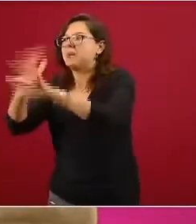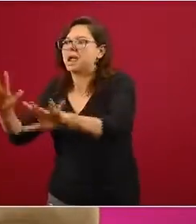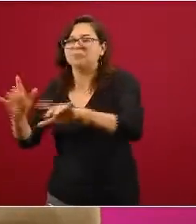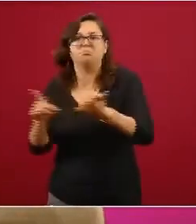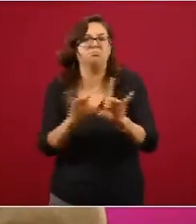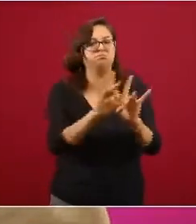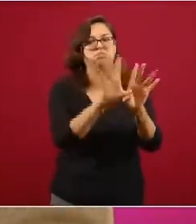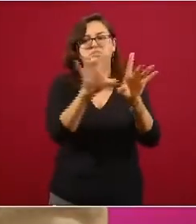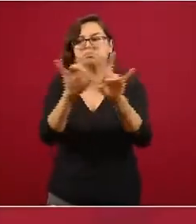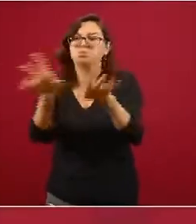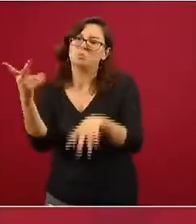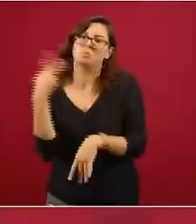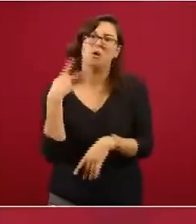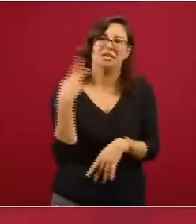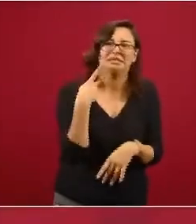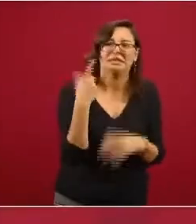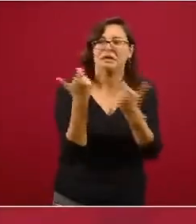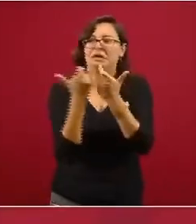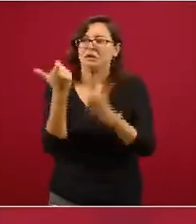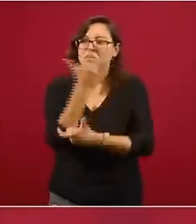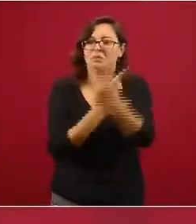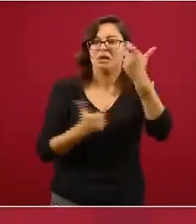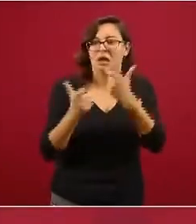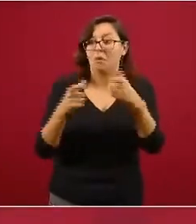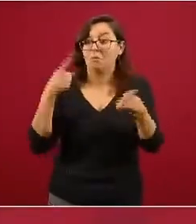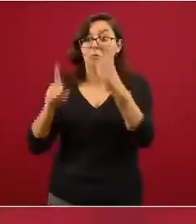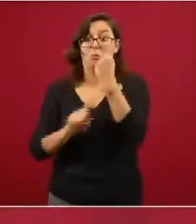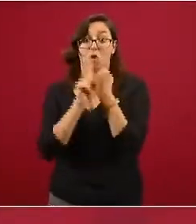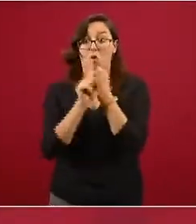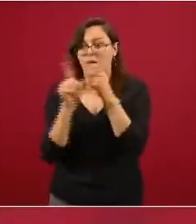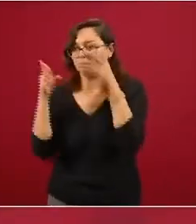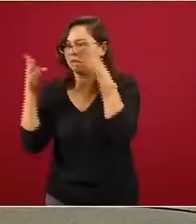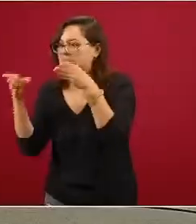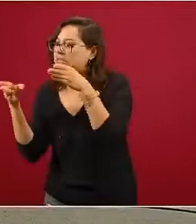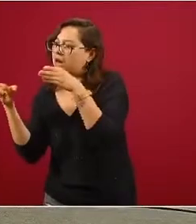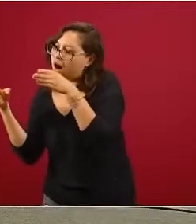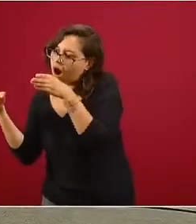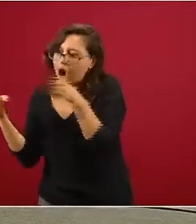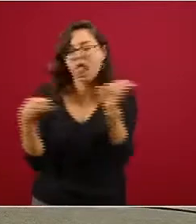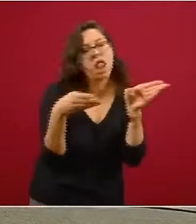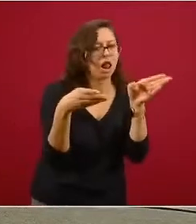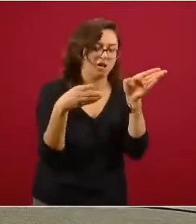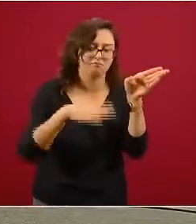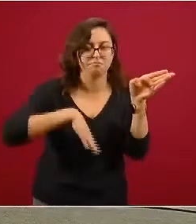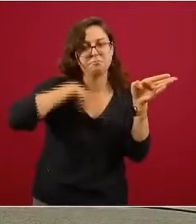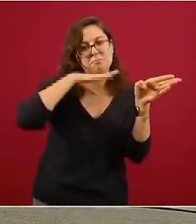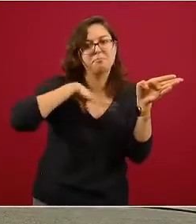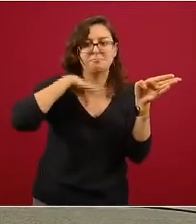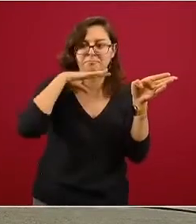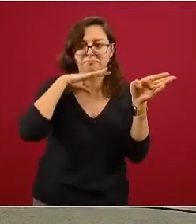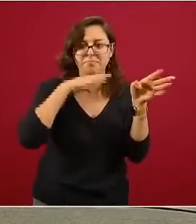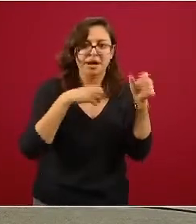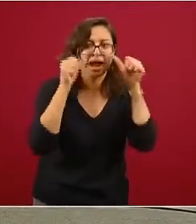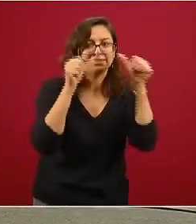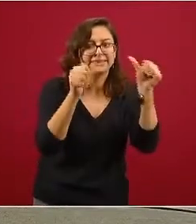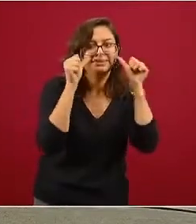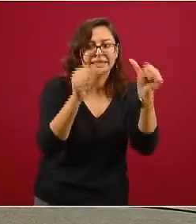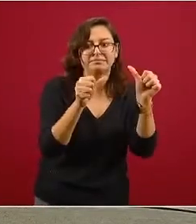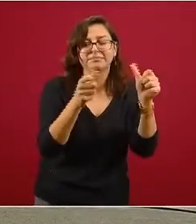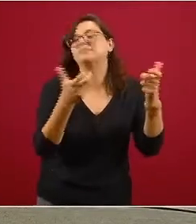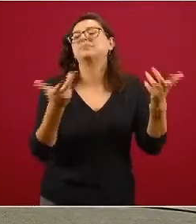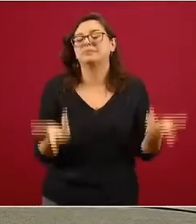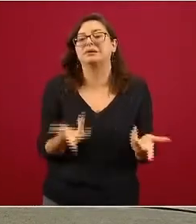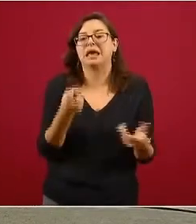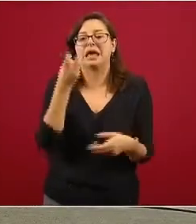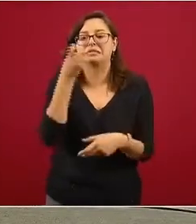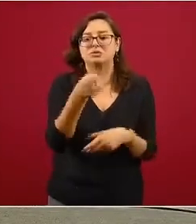que están interesadas en desviar la atención de lo que puede ser relevante para la población